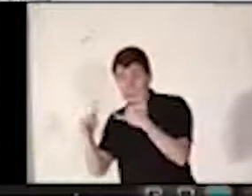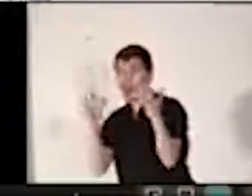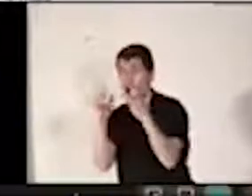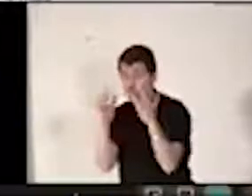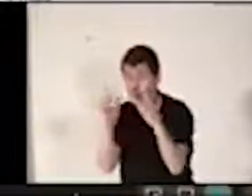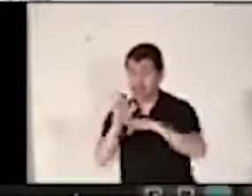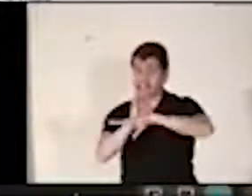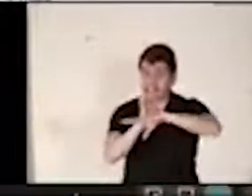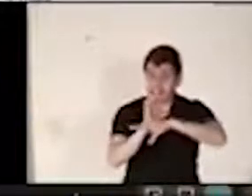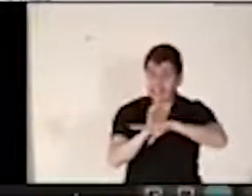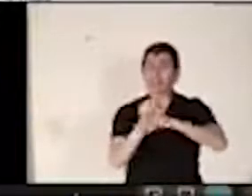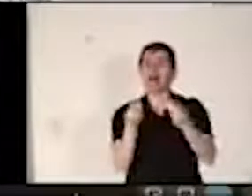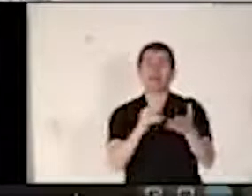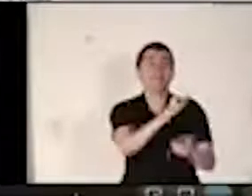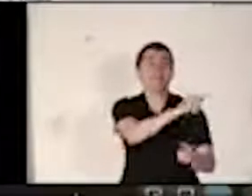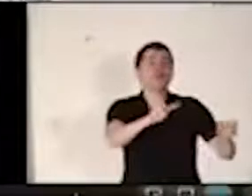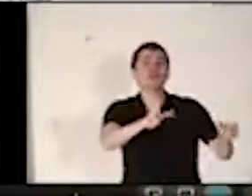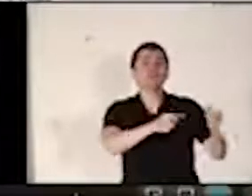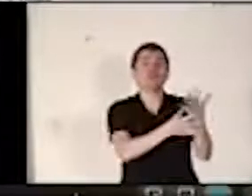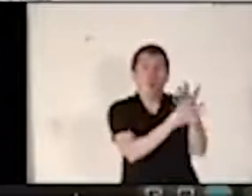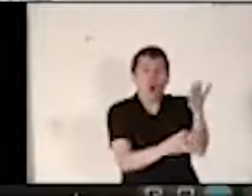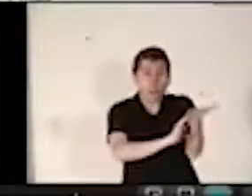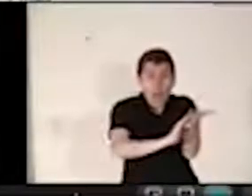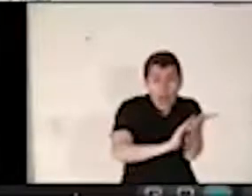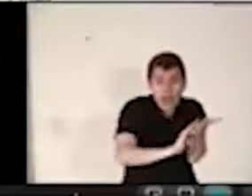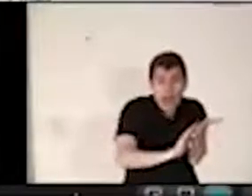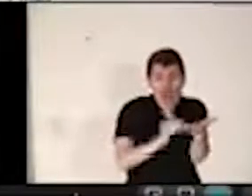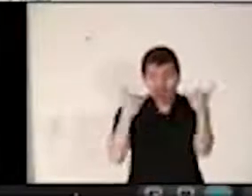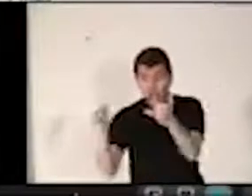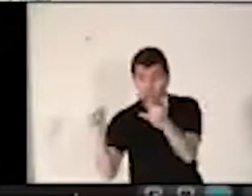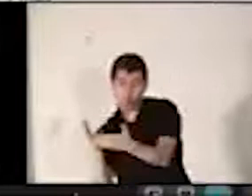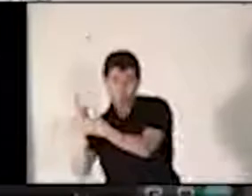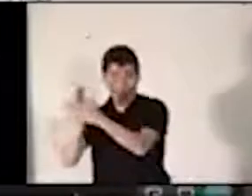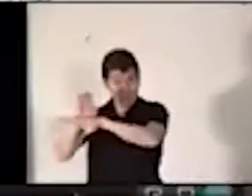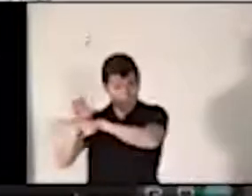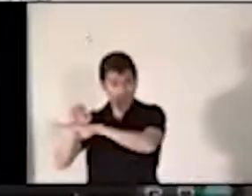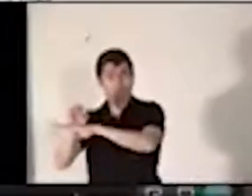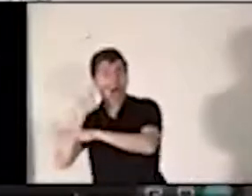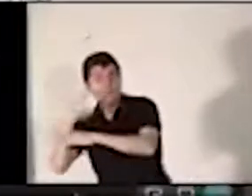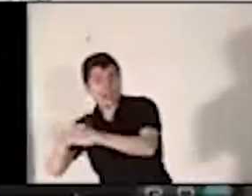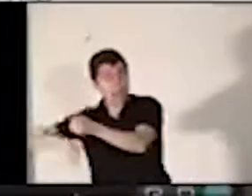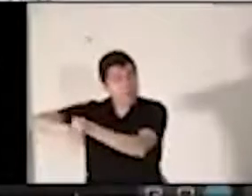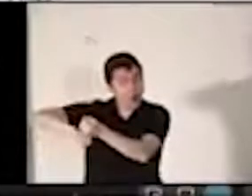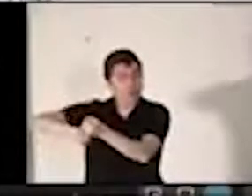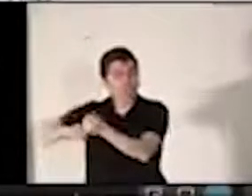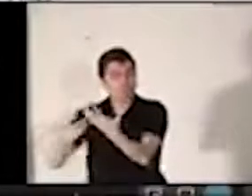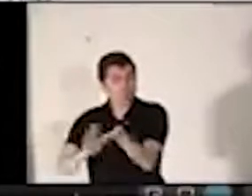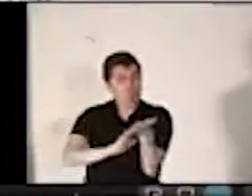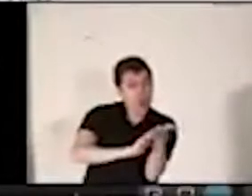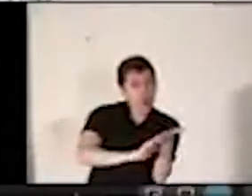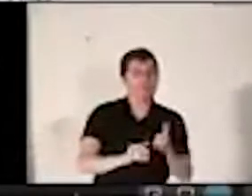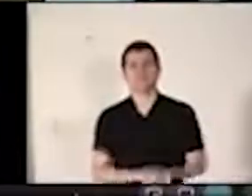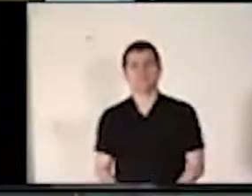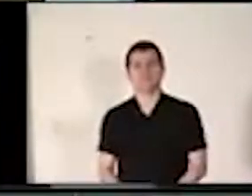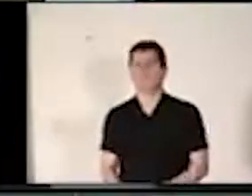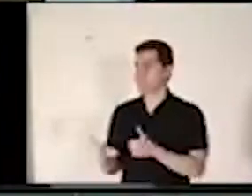En plenaria, la Administración Municipal dio a conocer las ejecutorias para superar la pobreza en Ibagué, los recursos ejecutados